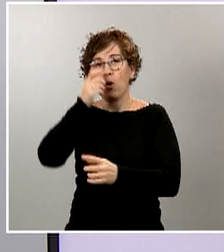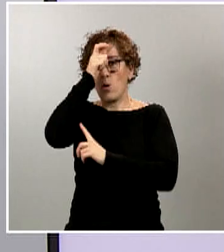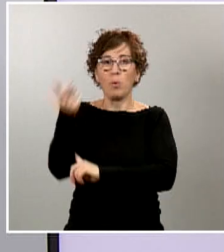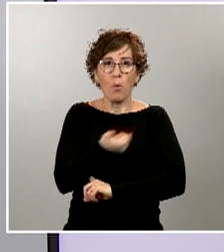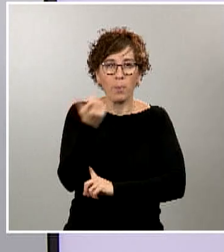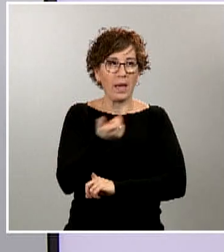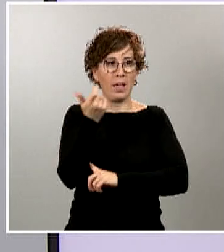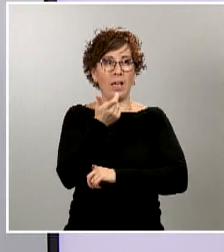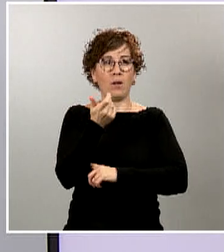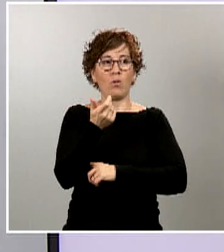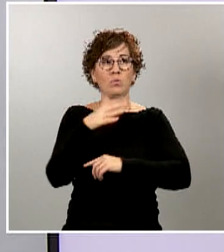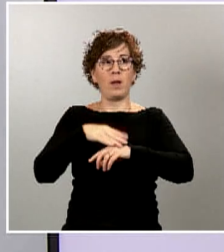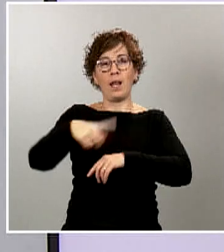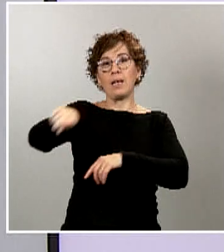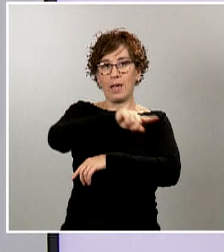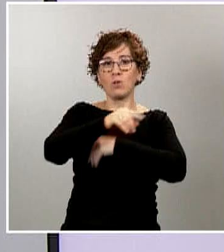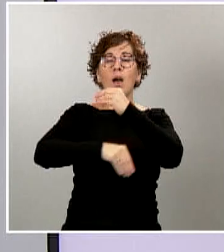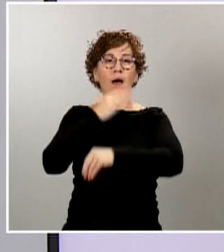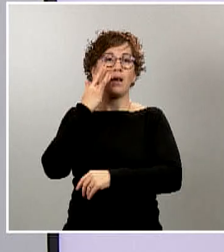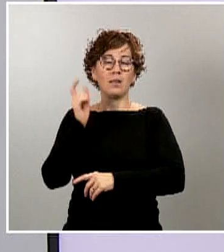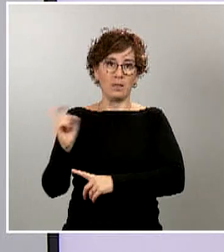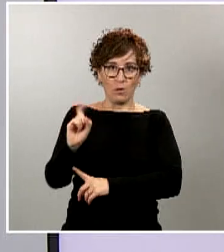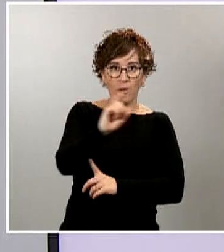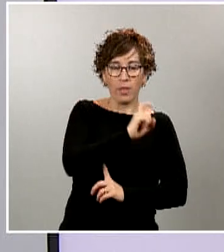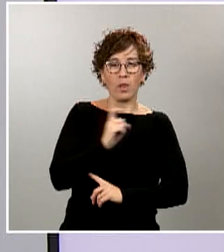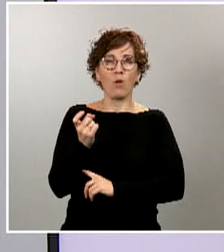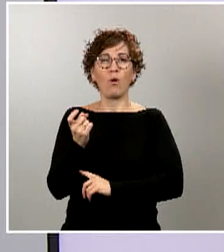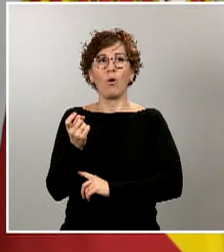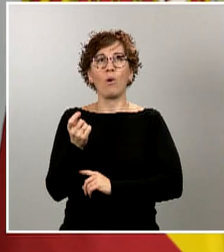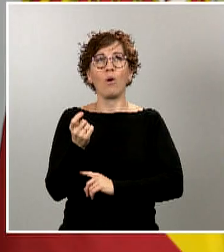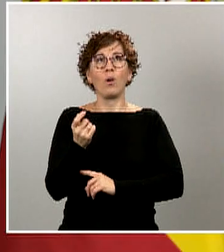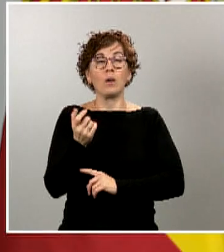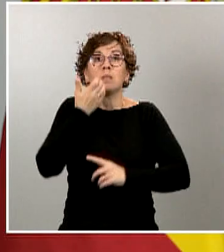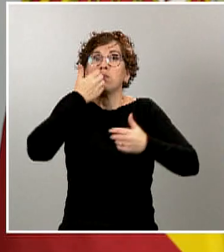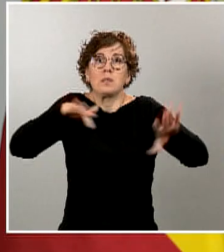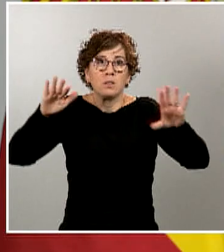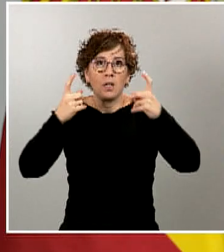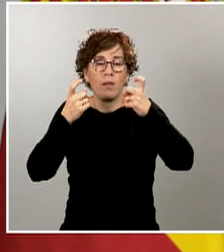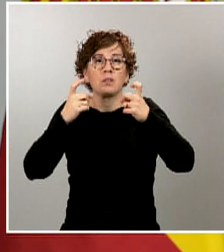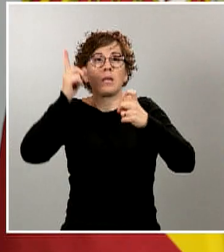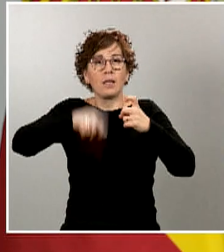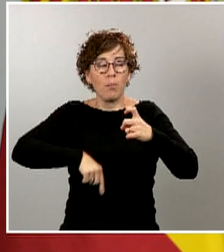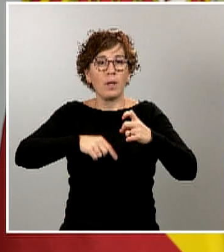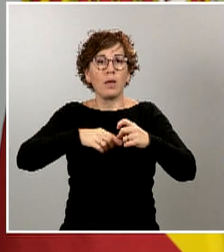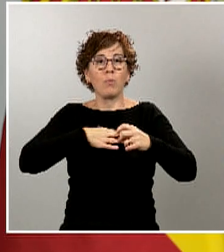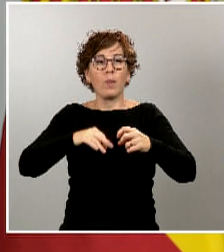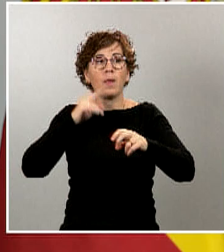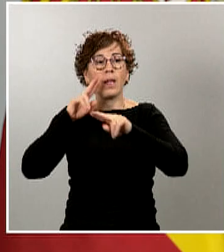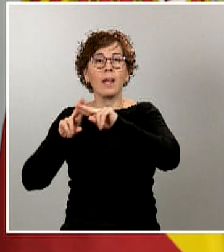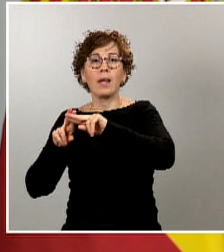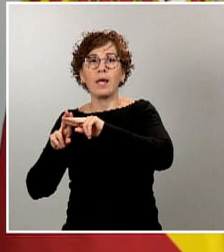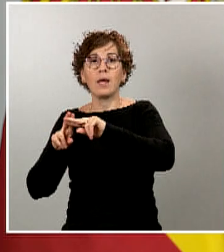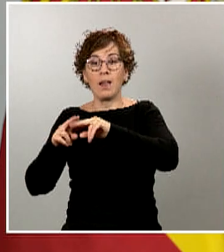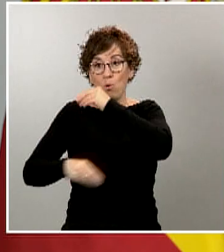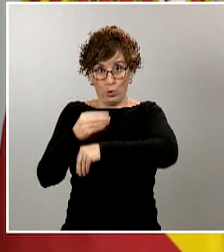puedan hacer labores de desinfección, incluso en su momento, si fuera necesario, la detección de los test rápido.